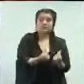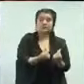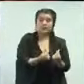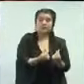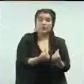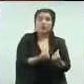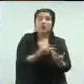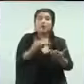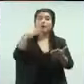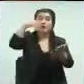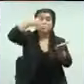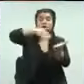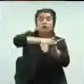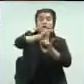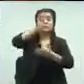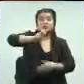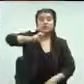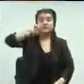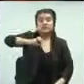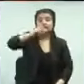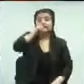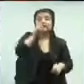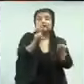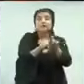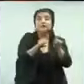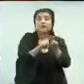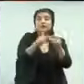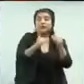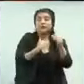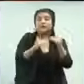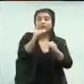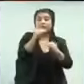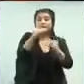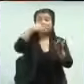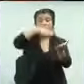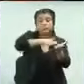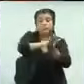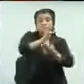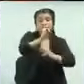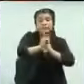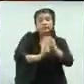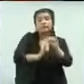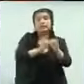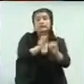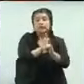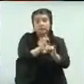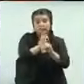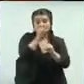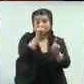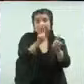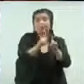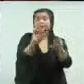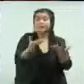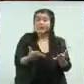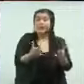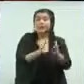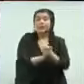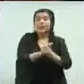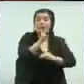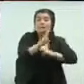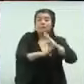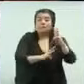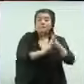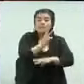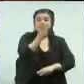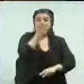que los aeropuertos requieren. Prácticamente son dos aeropuertos internacionales en este momento, es el aeropuerto La Aurora y el Mundo Maya, y